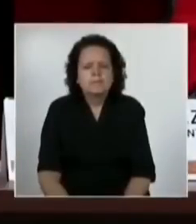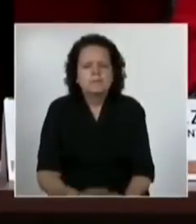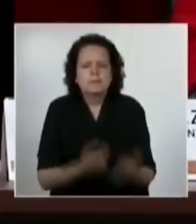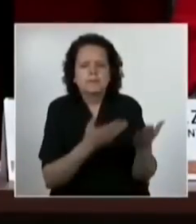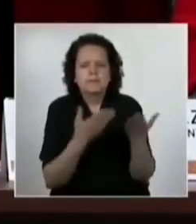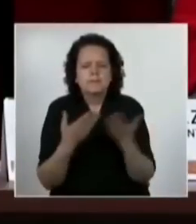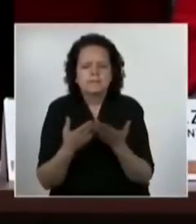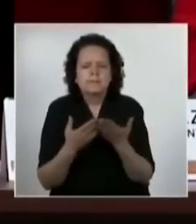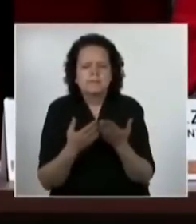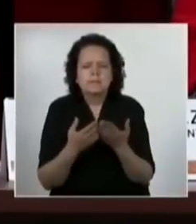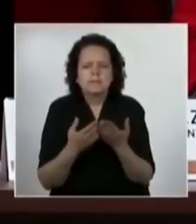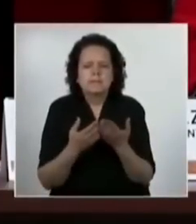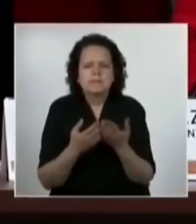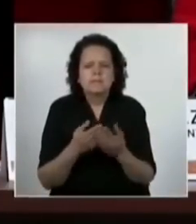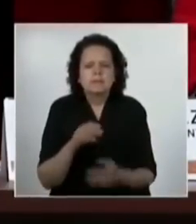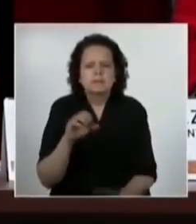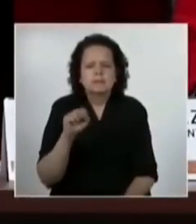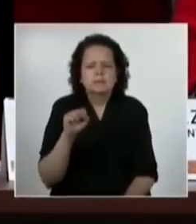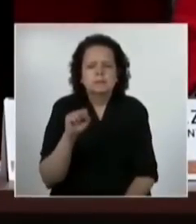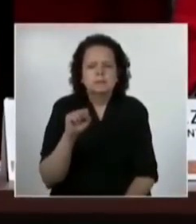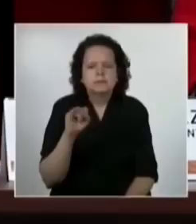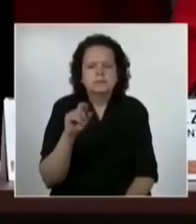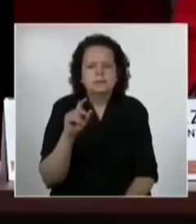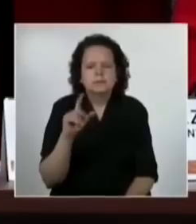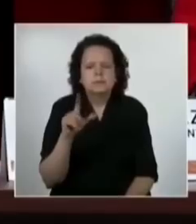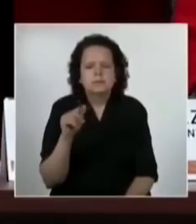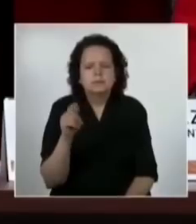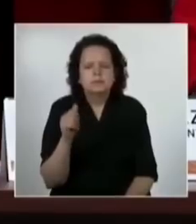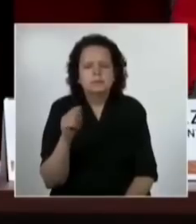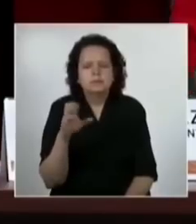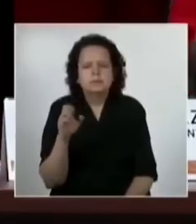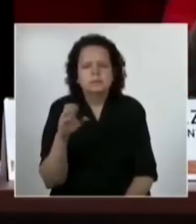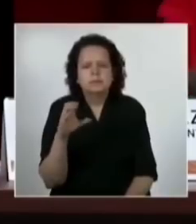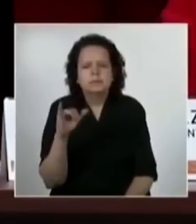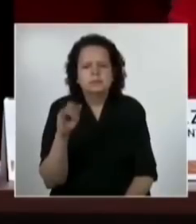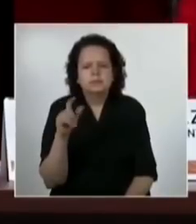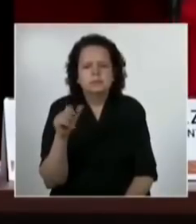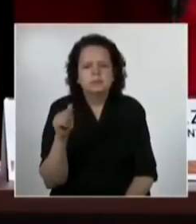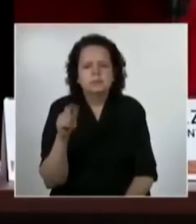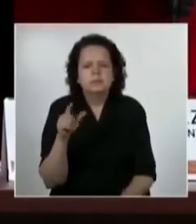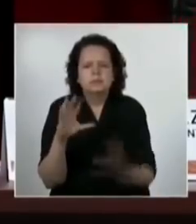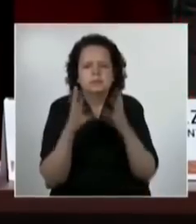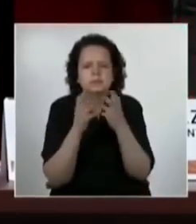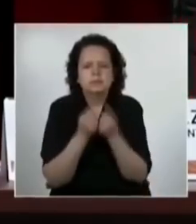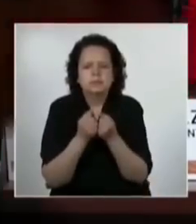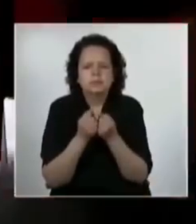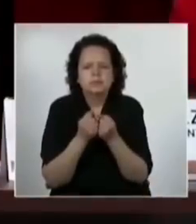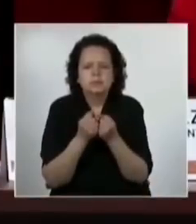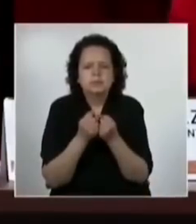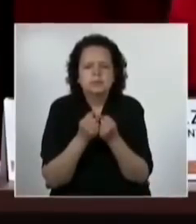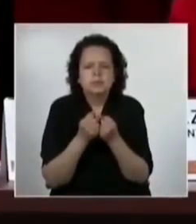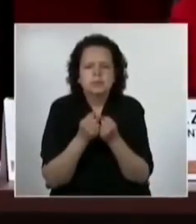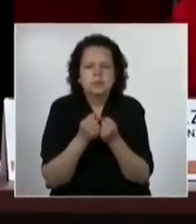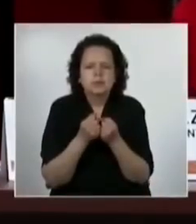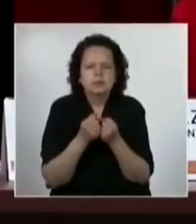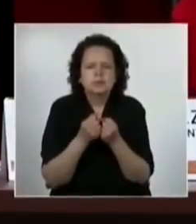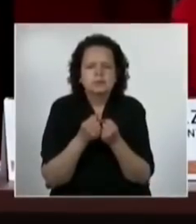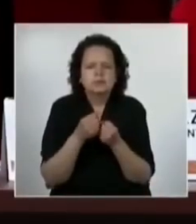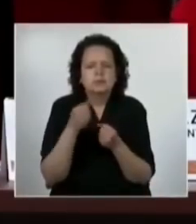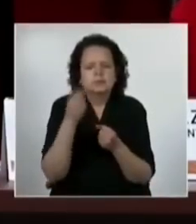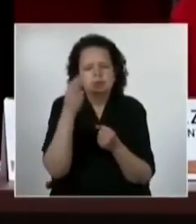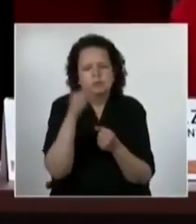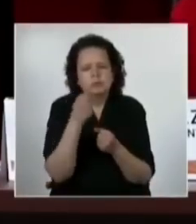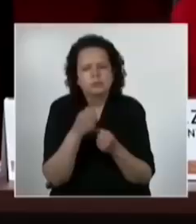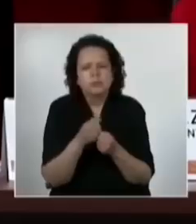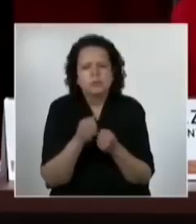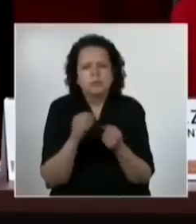Invito ahora a la señora Silka Cecilia Sánchez de González, de la Asociación Cristiana de la Comunicación,